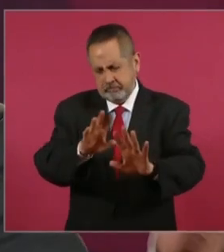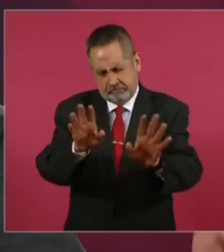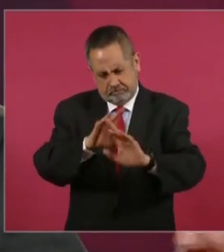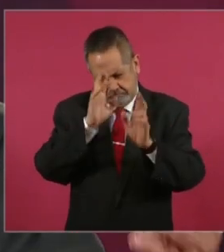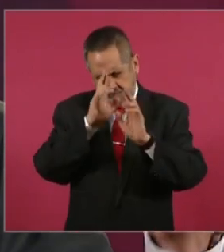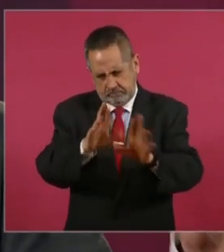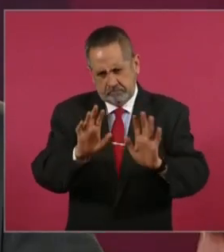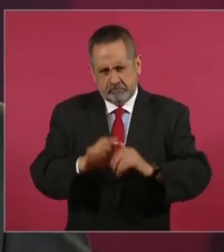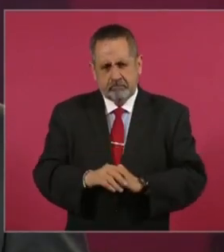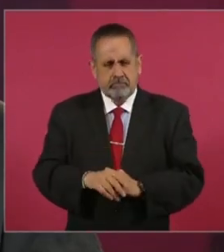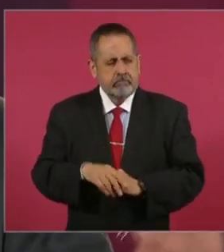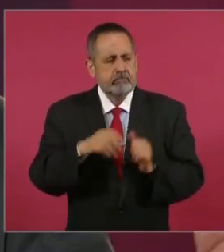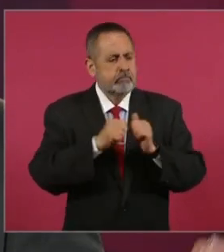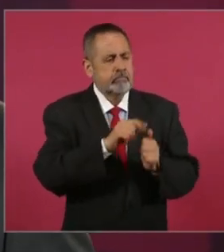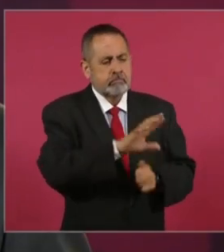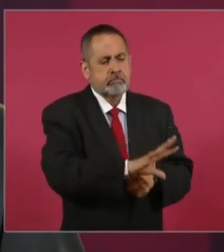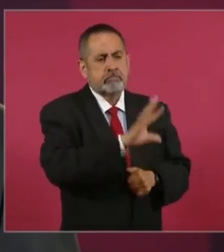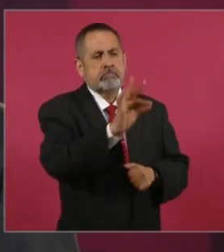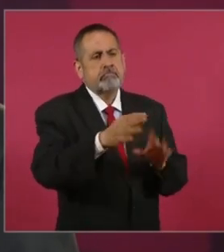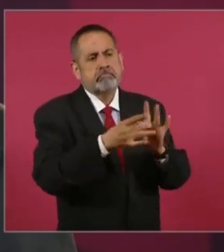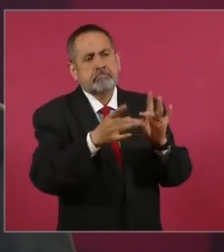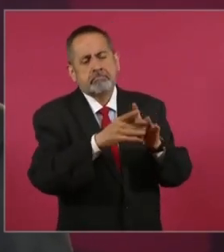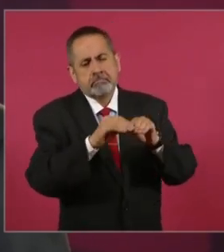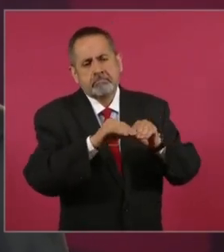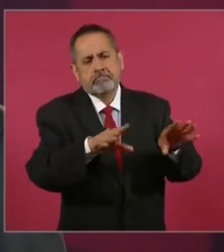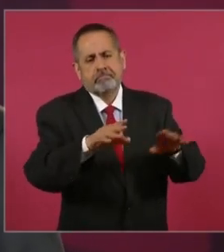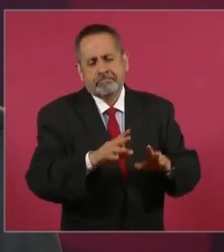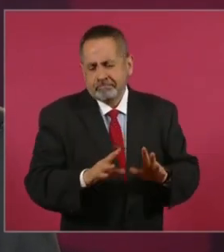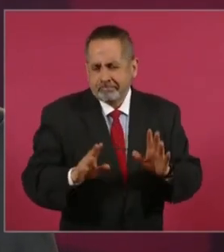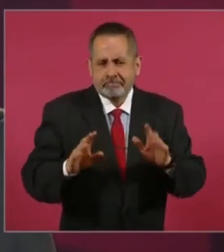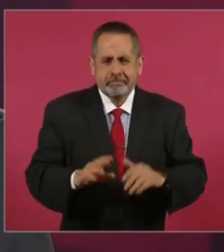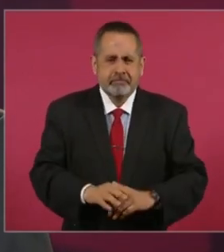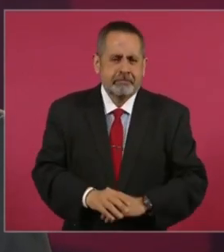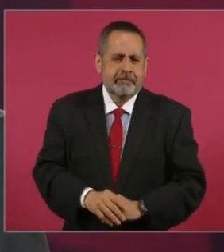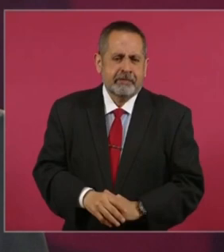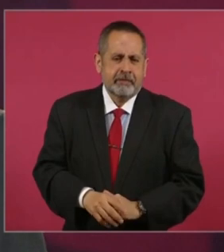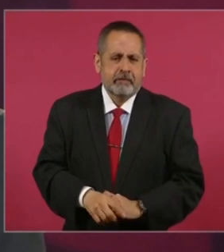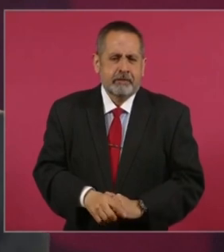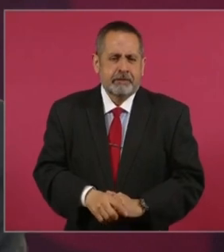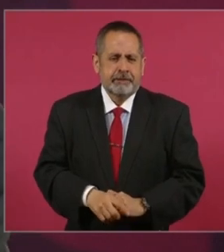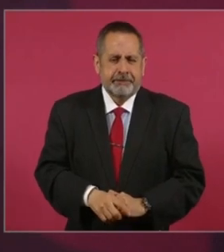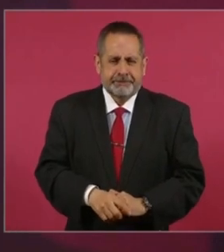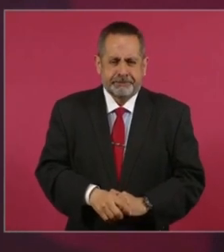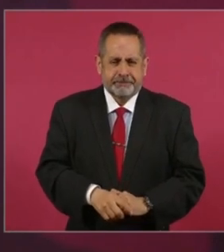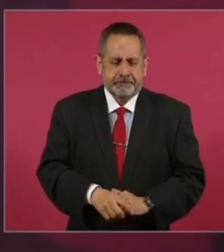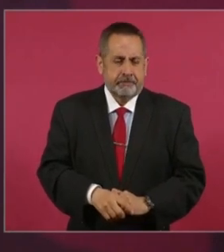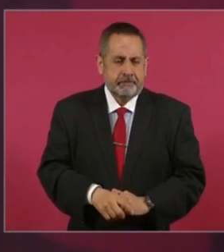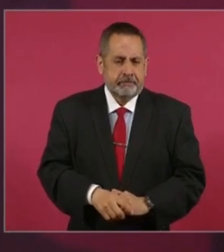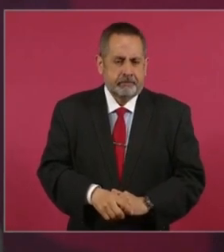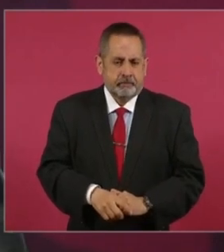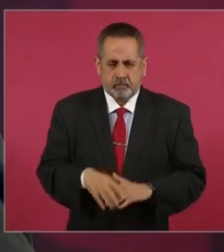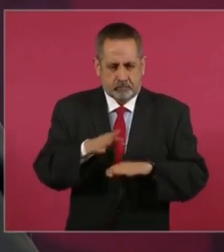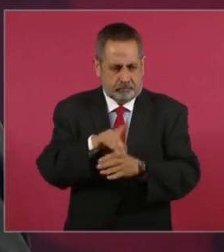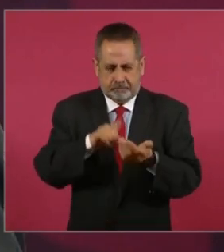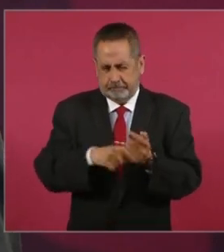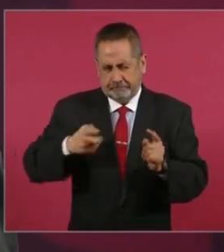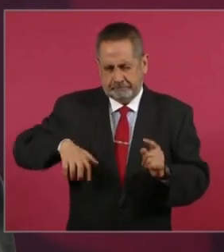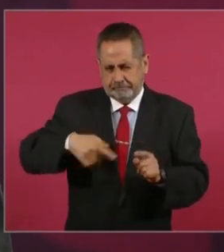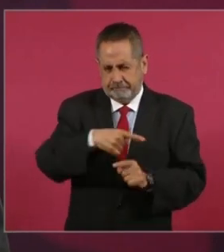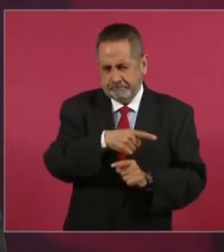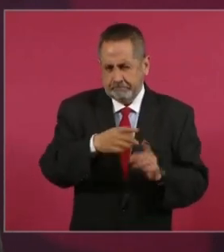porque le van a informar, le tienen que informar sobre esto